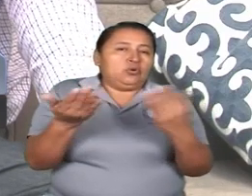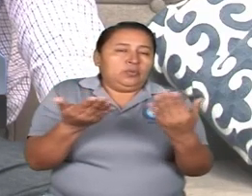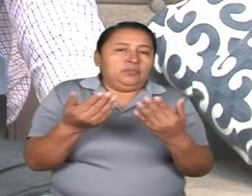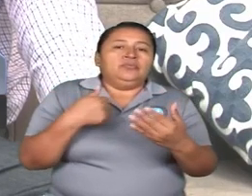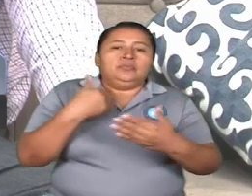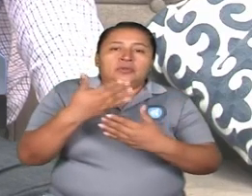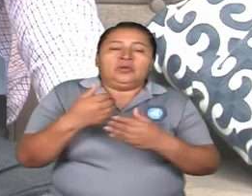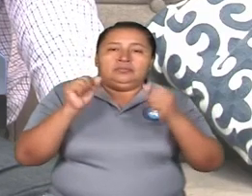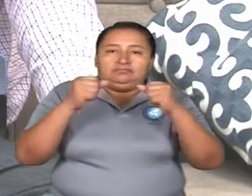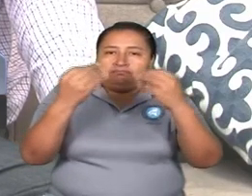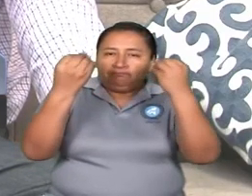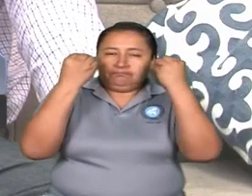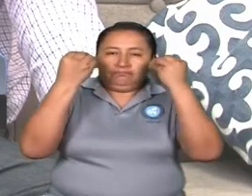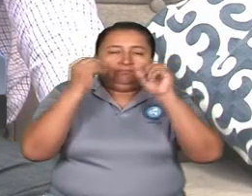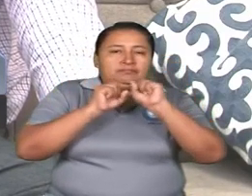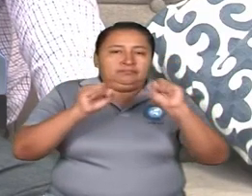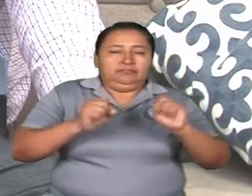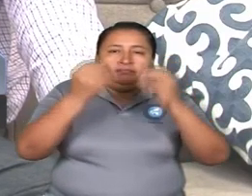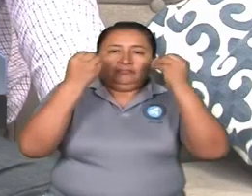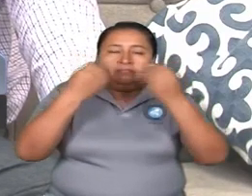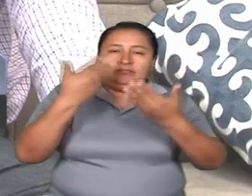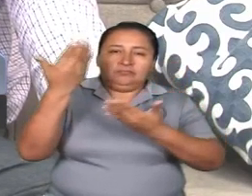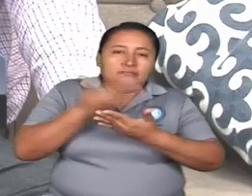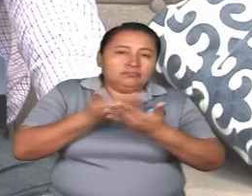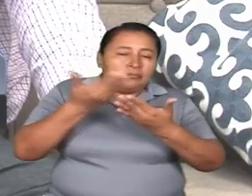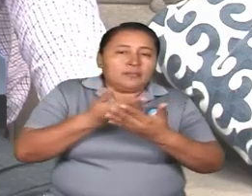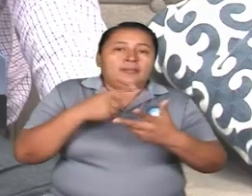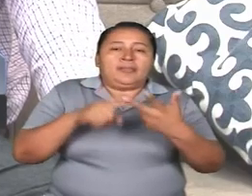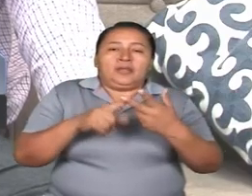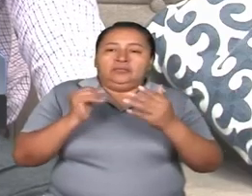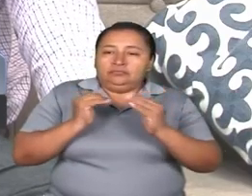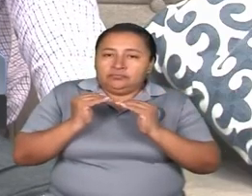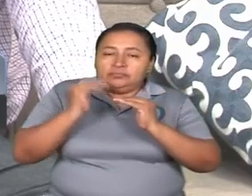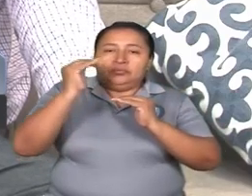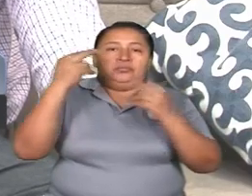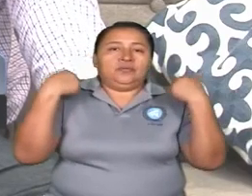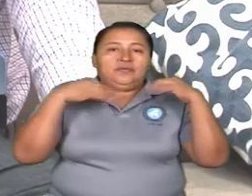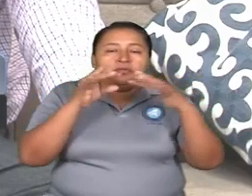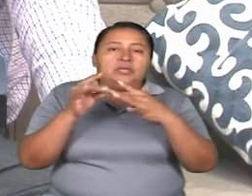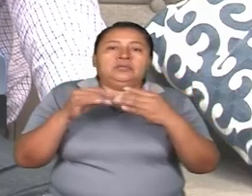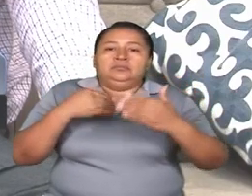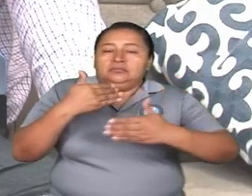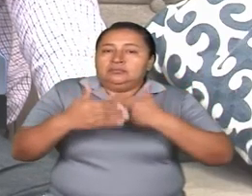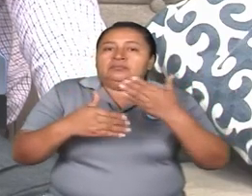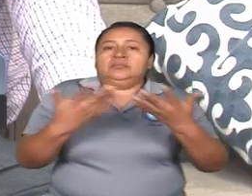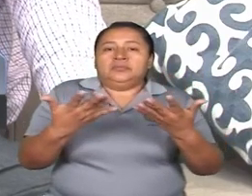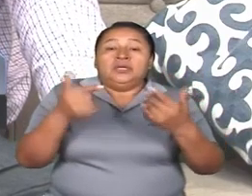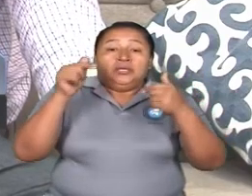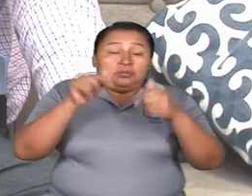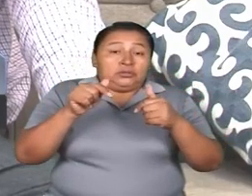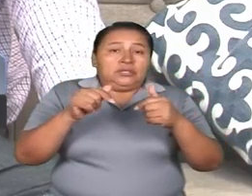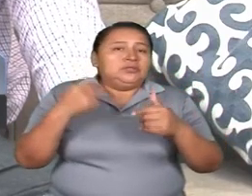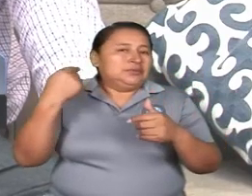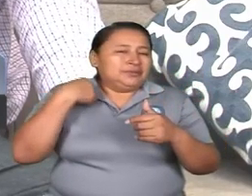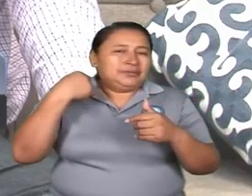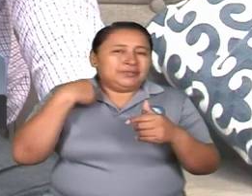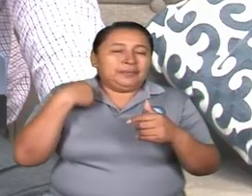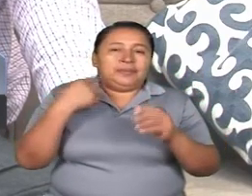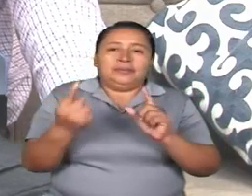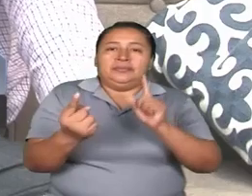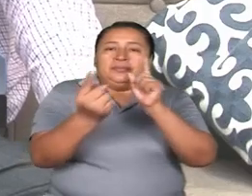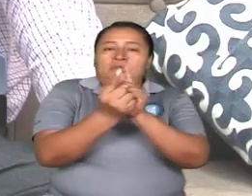la capacitación, con el estudio, con la superación profesional, etc. Entonces, eso siempre van a